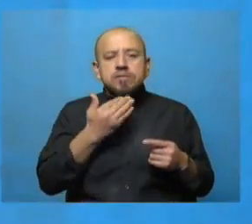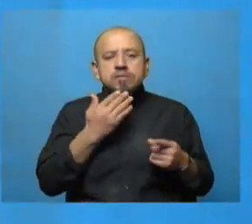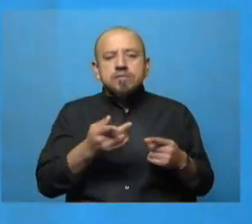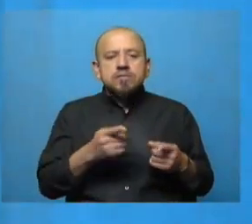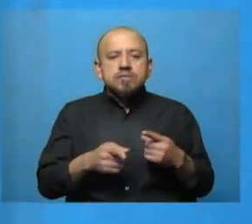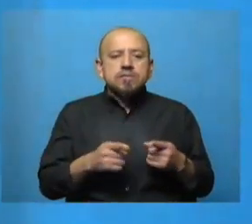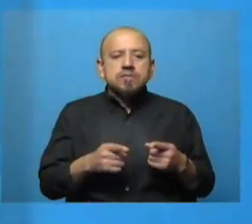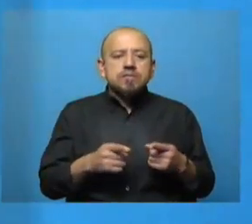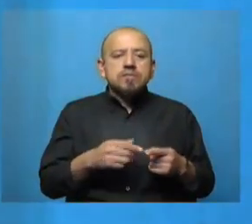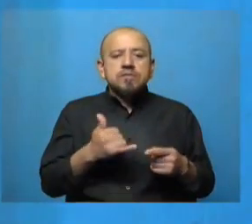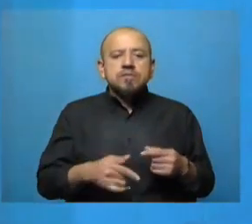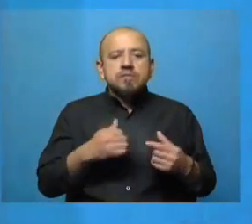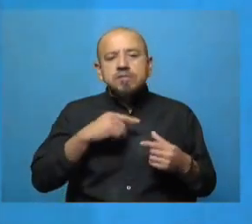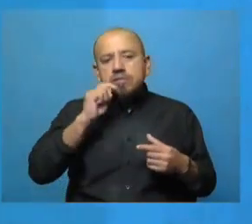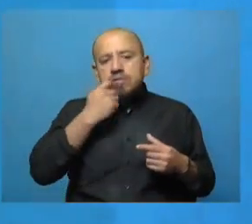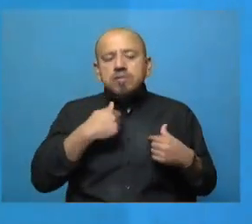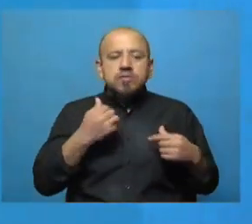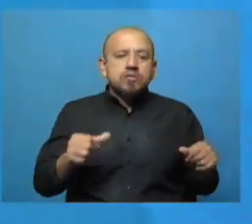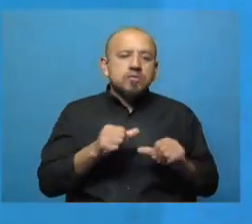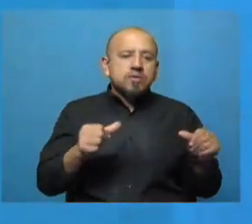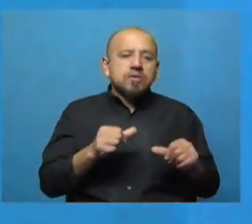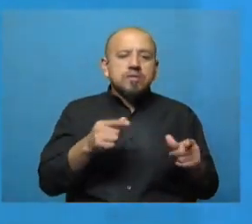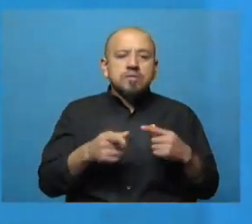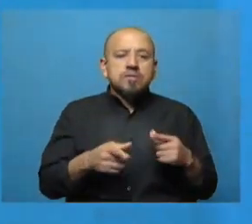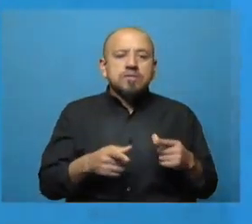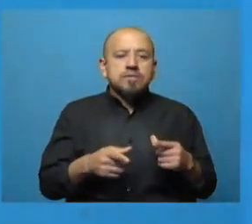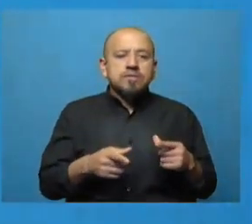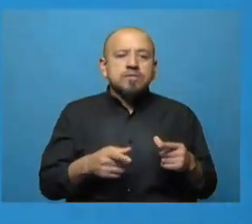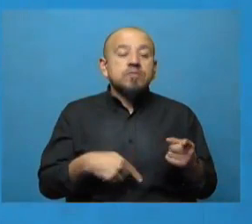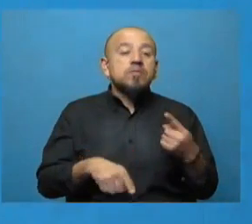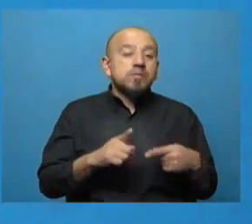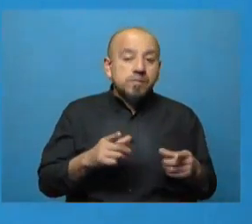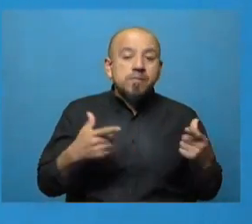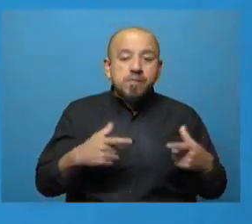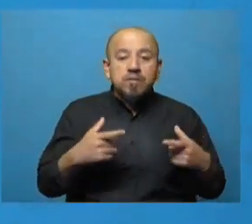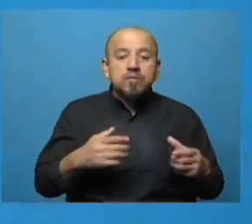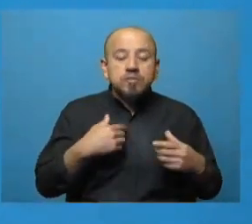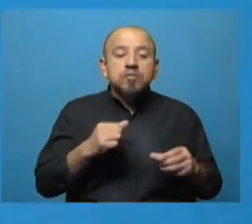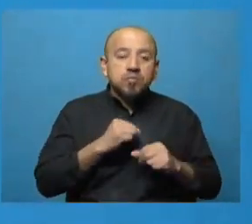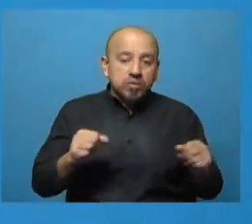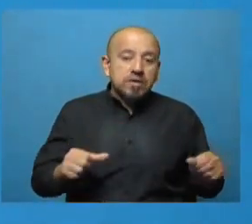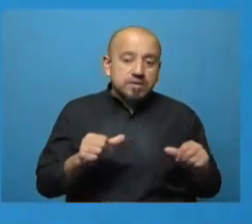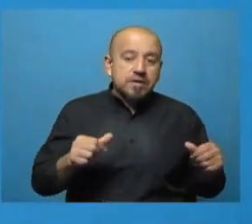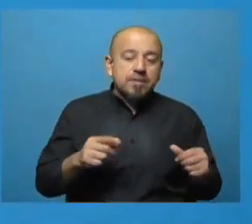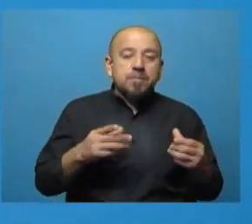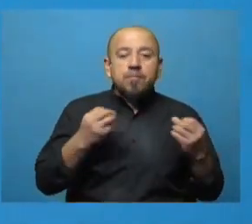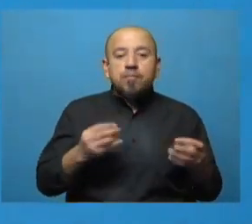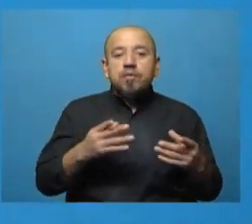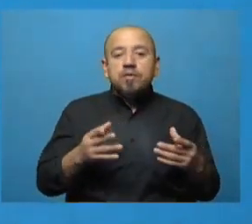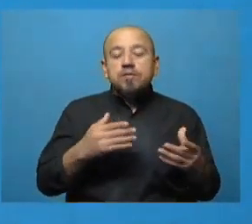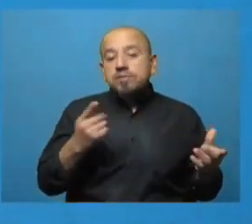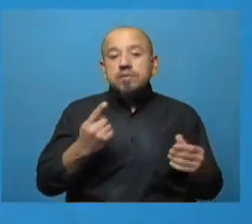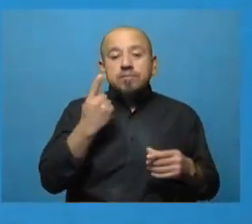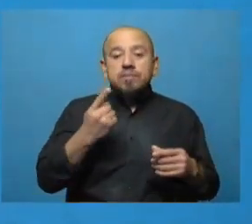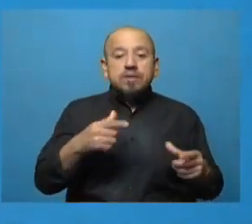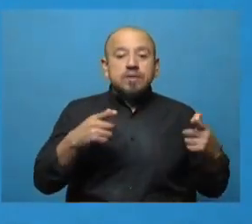tiene lo que me gusta hacer a mí y bueno lo que salió y Qué suerte que lo pude hacer porque es